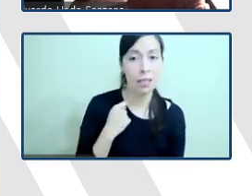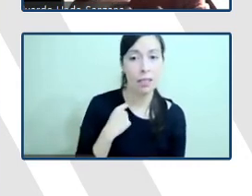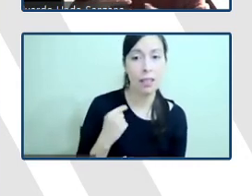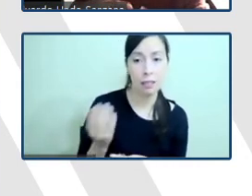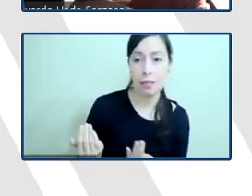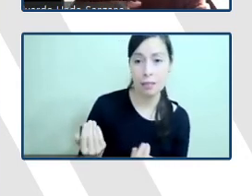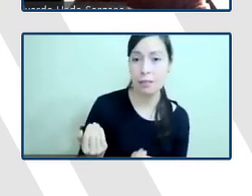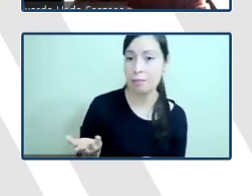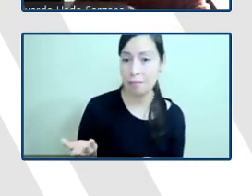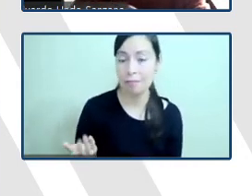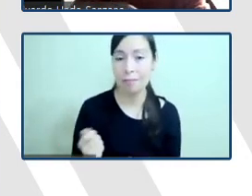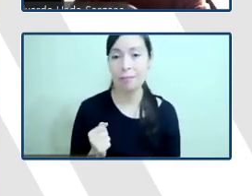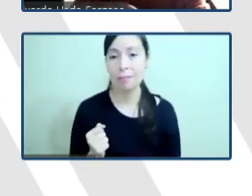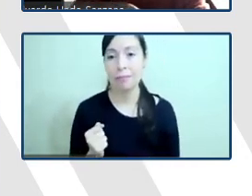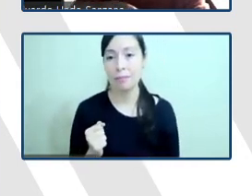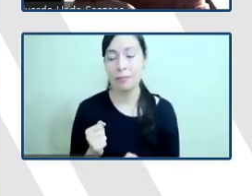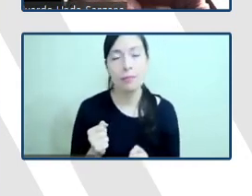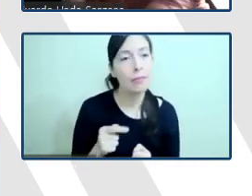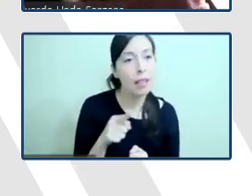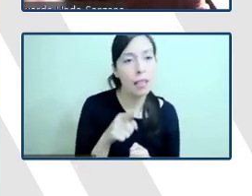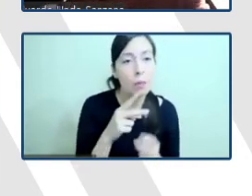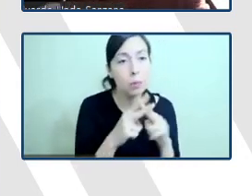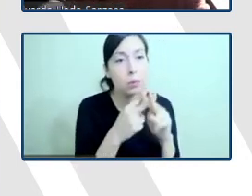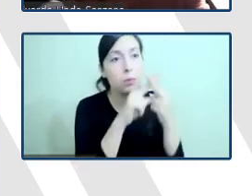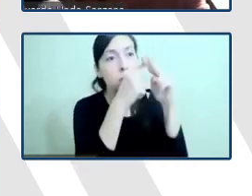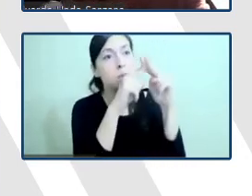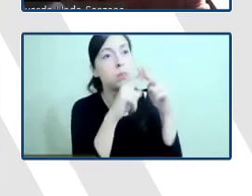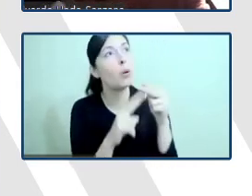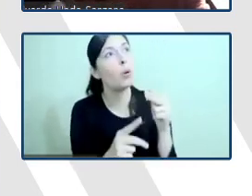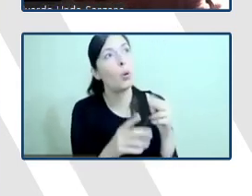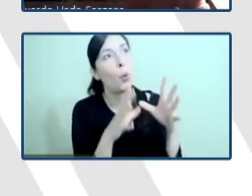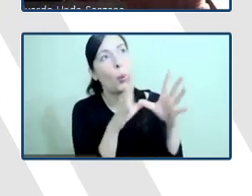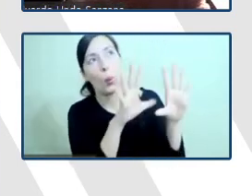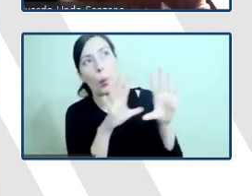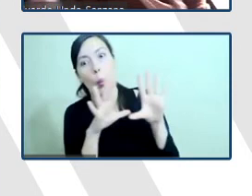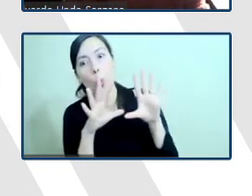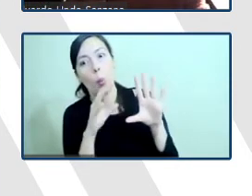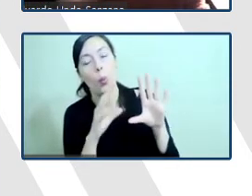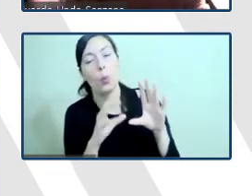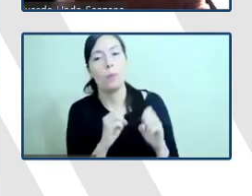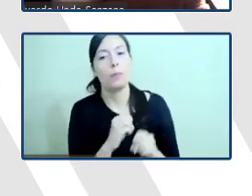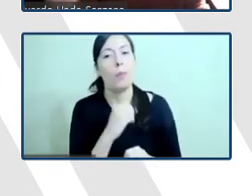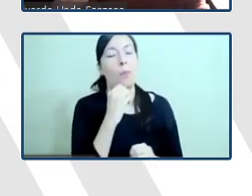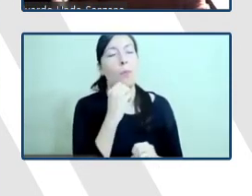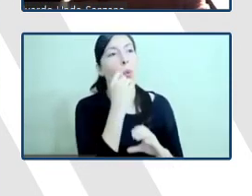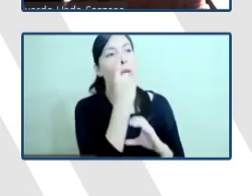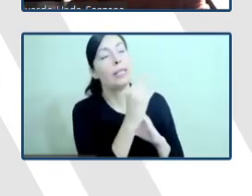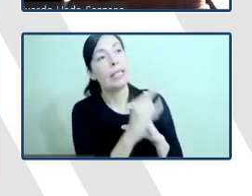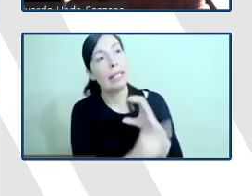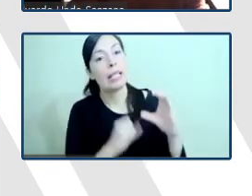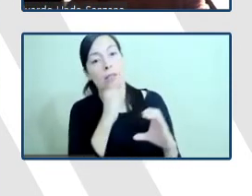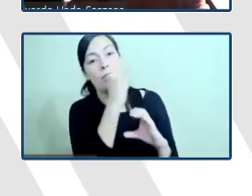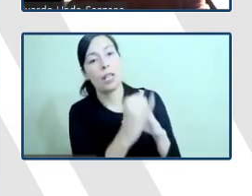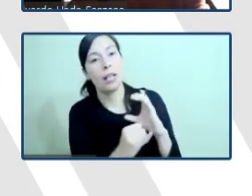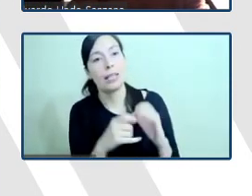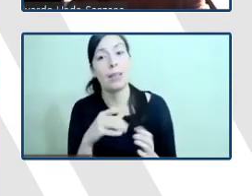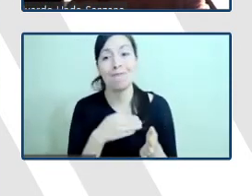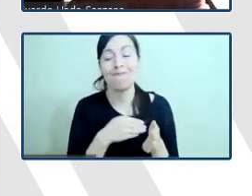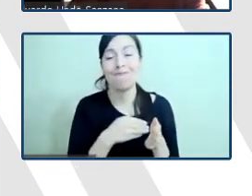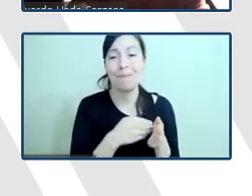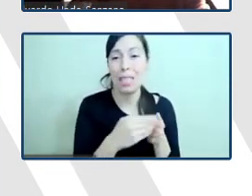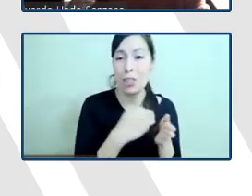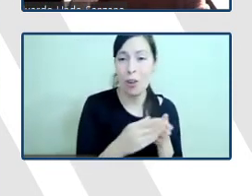tal nivel como instalar un observatorio de primer nivel mundial que va a costar unos cuantos cientos o miles de millones de dólares.